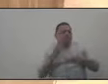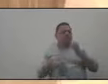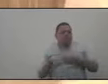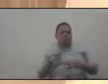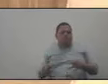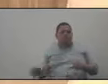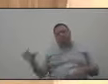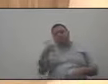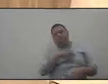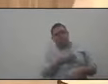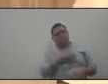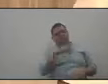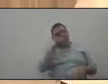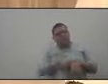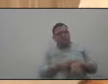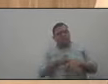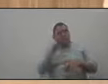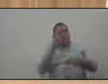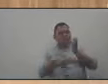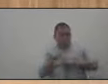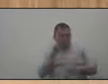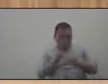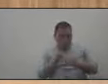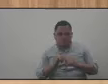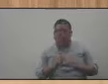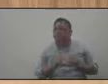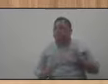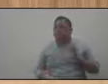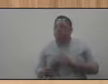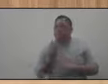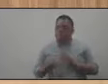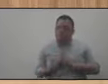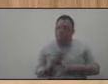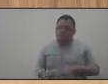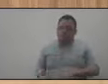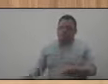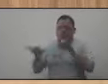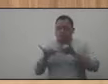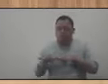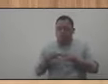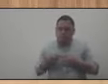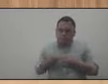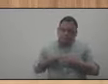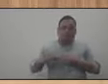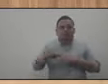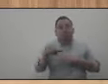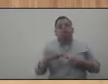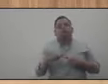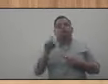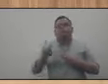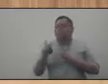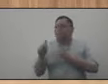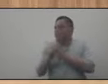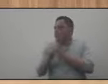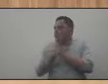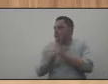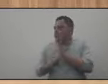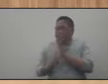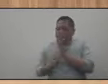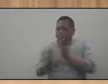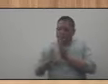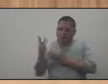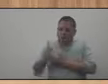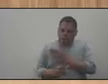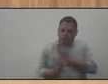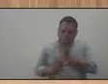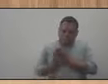su eslogan «Es el tiempo de Casanare, productivo, equitativo y sostenible», con un programa de gobierno y unas metas trazadas,